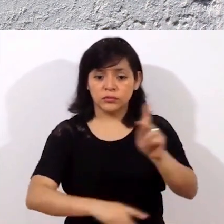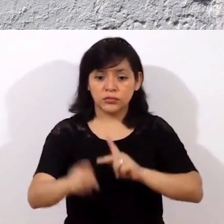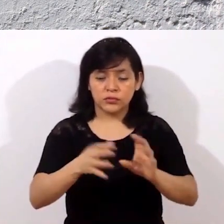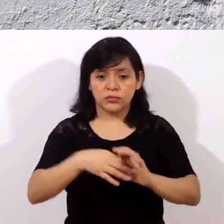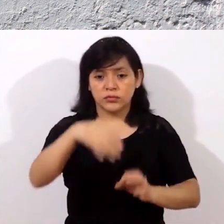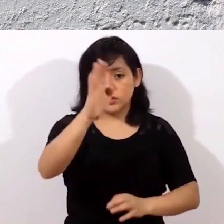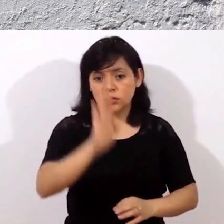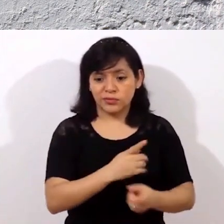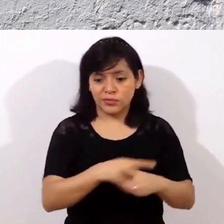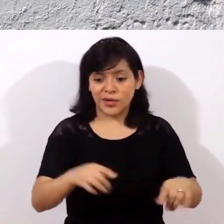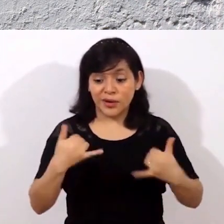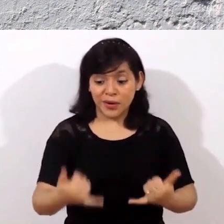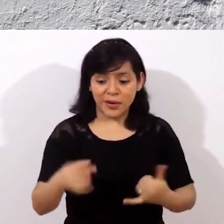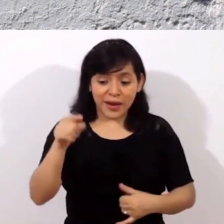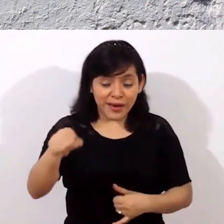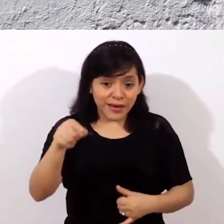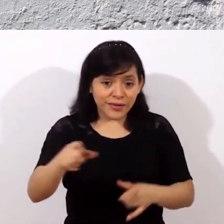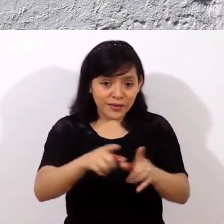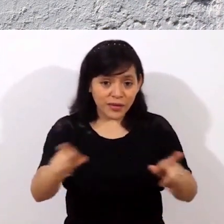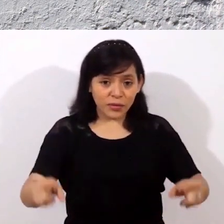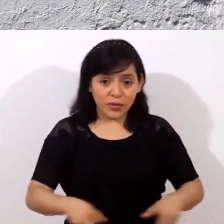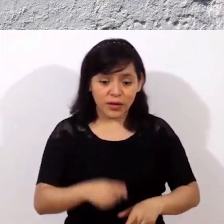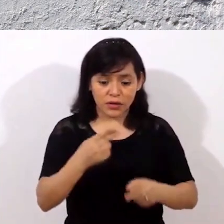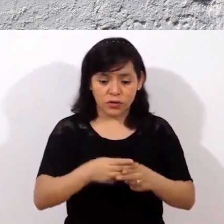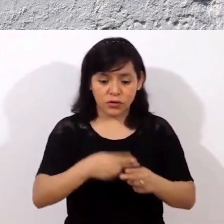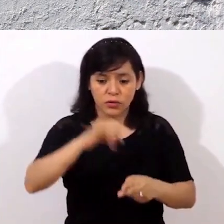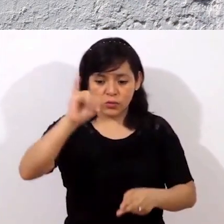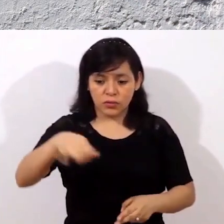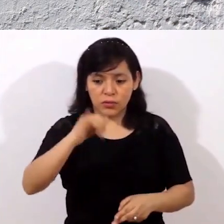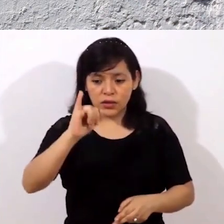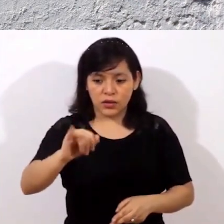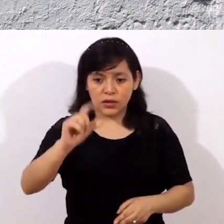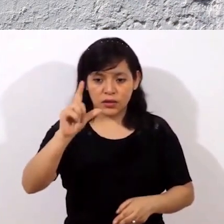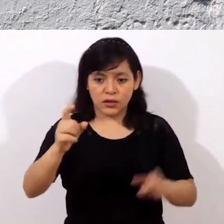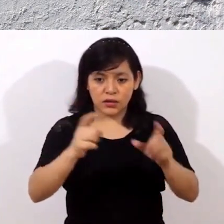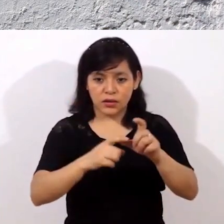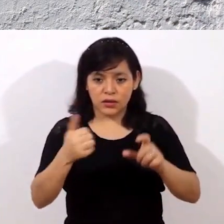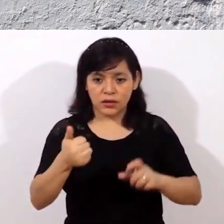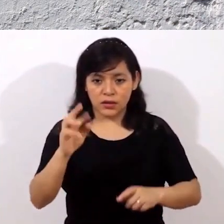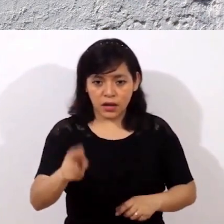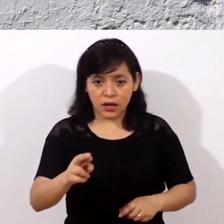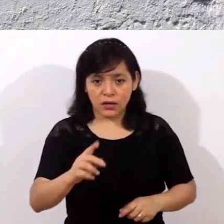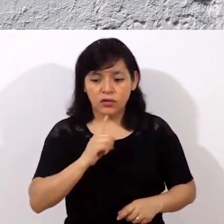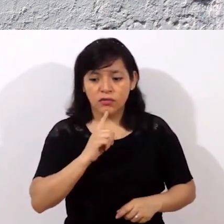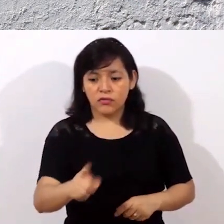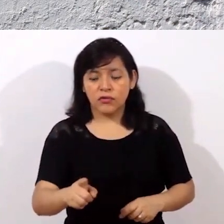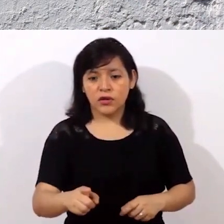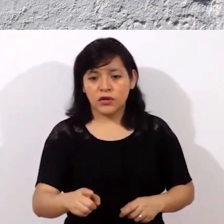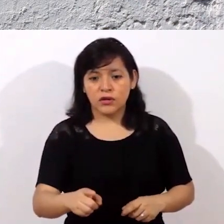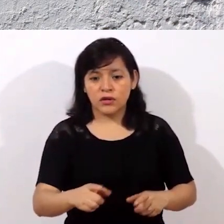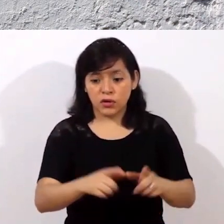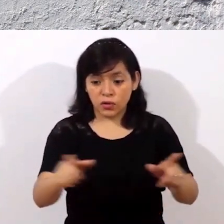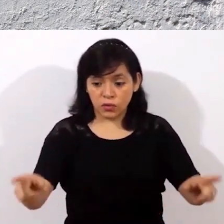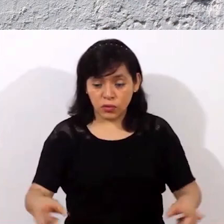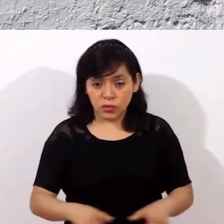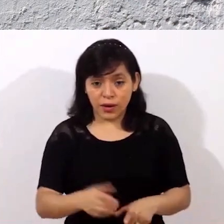el Jordán y Jericó, había sido anteriormente también la escuela de profetas, un lugar simbólico. Ahora